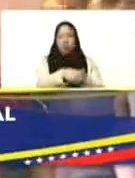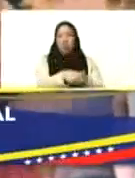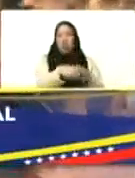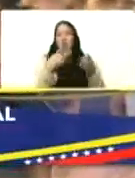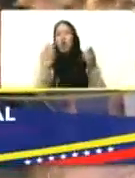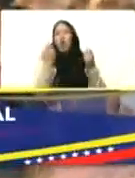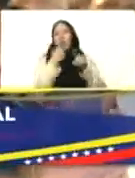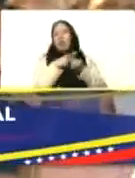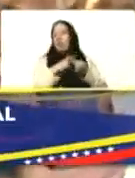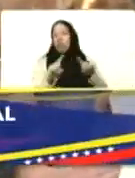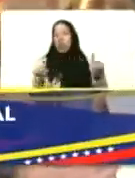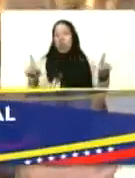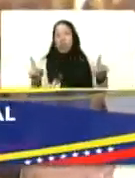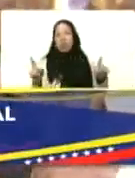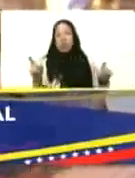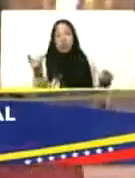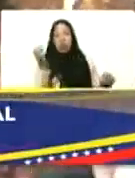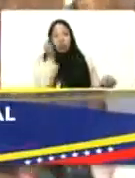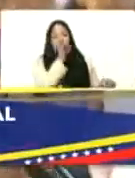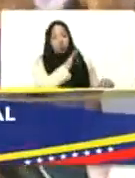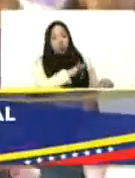una sociedad